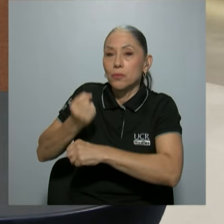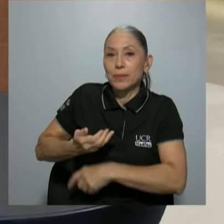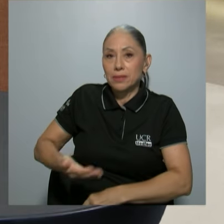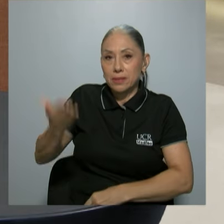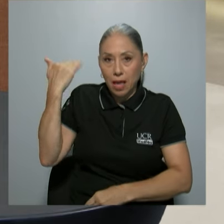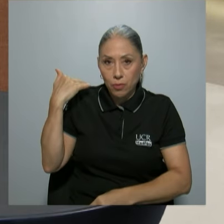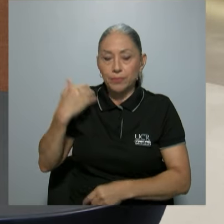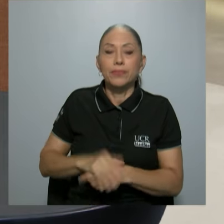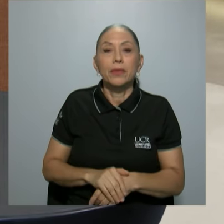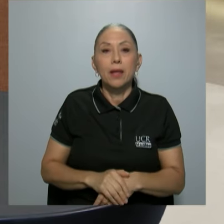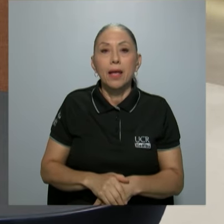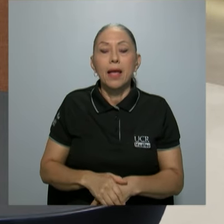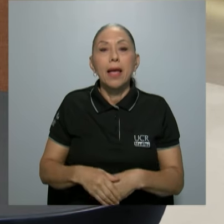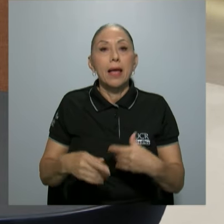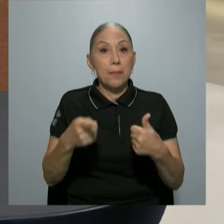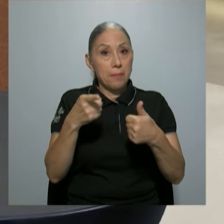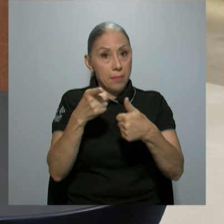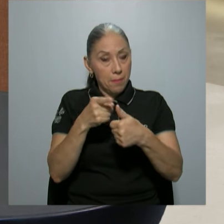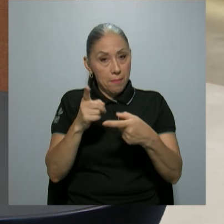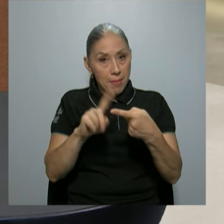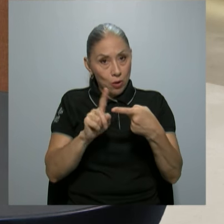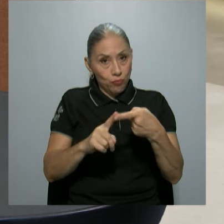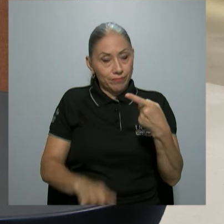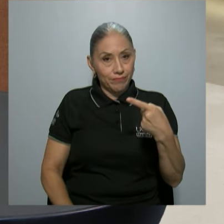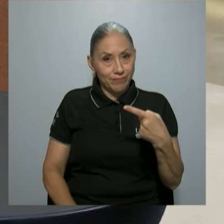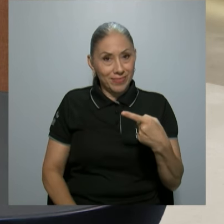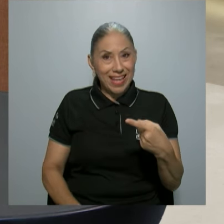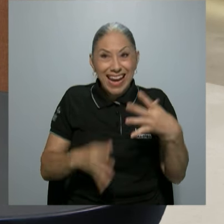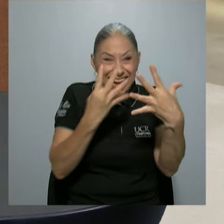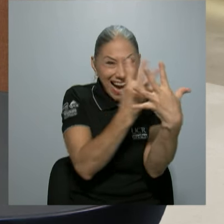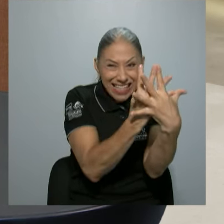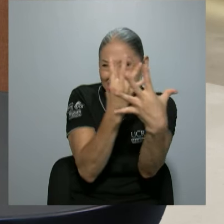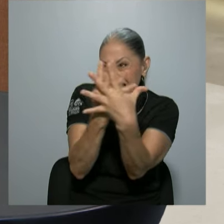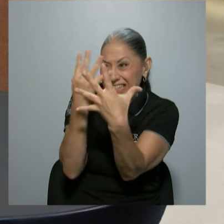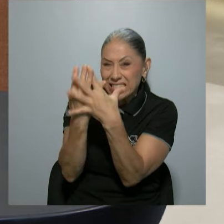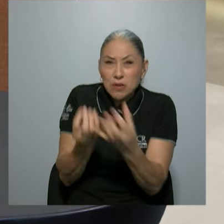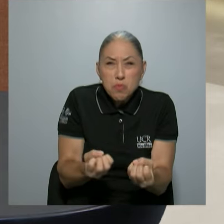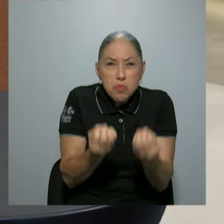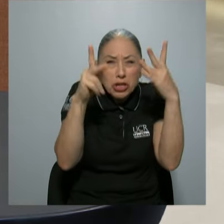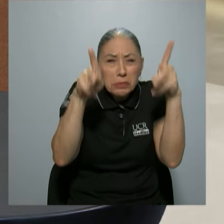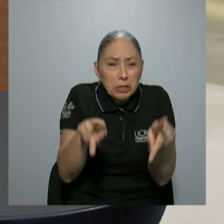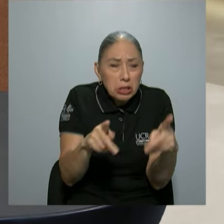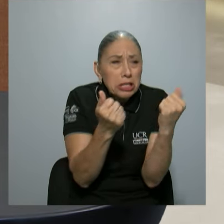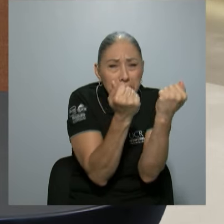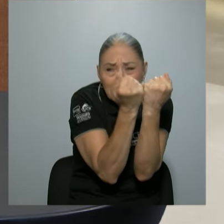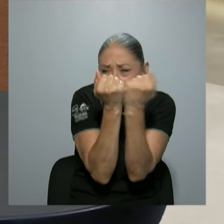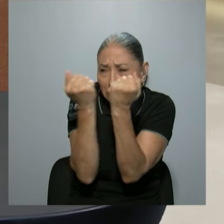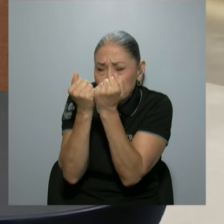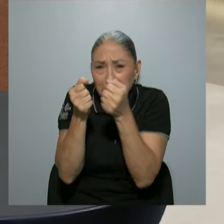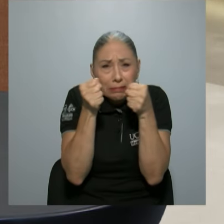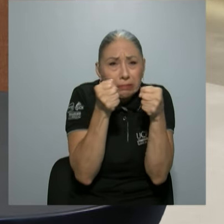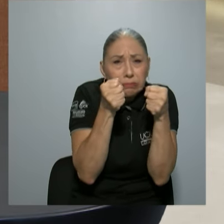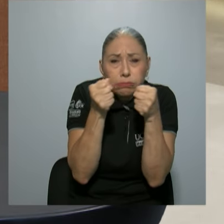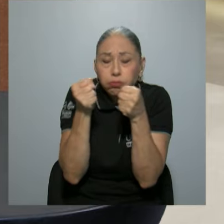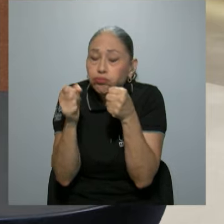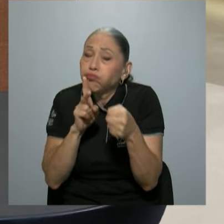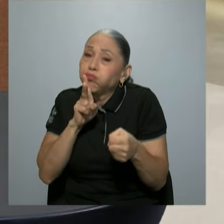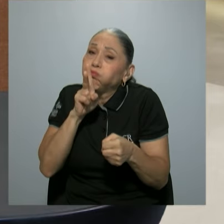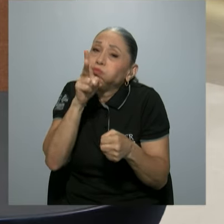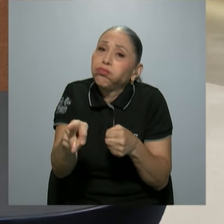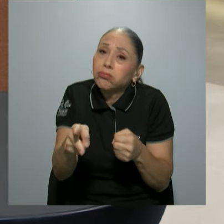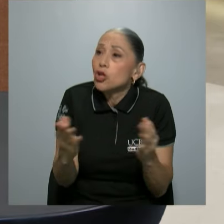es el hacinamiento es una realidad en las cárceles. O sea, no hay